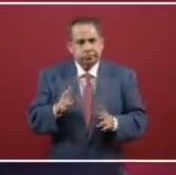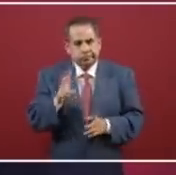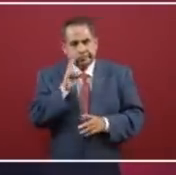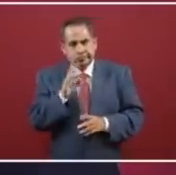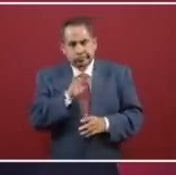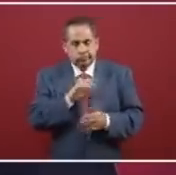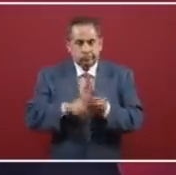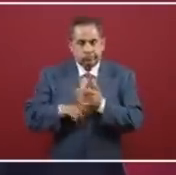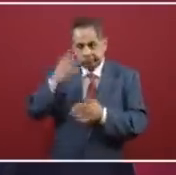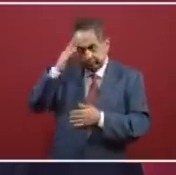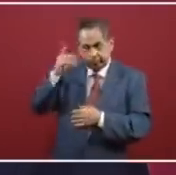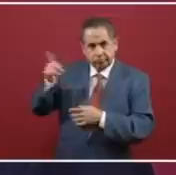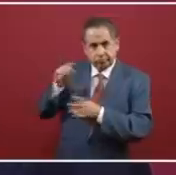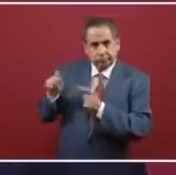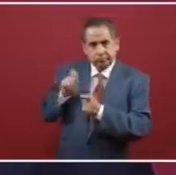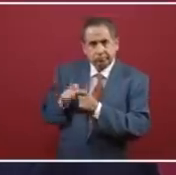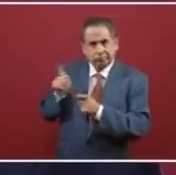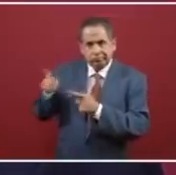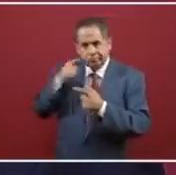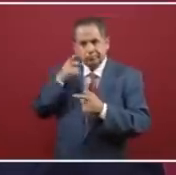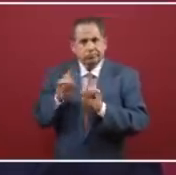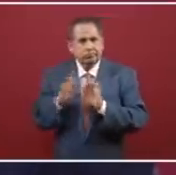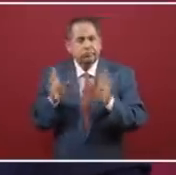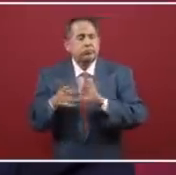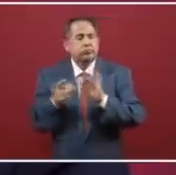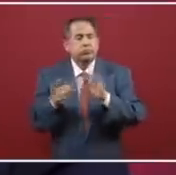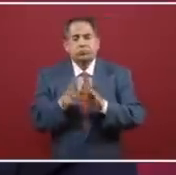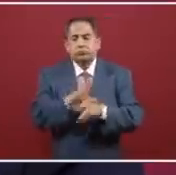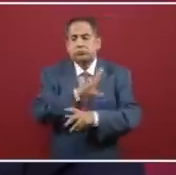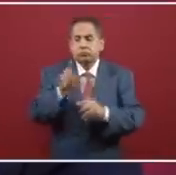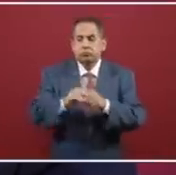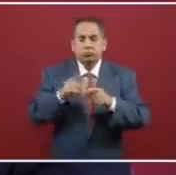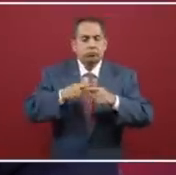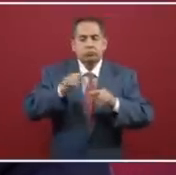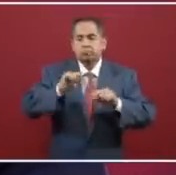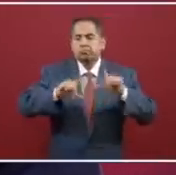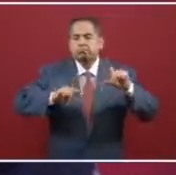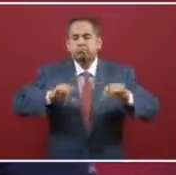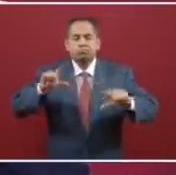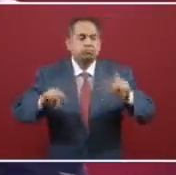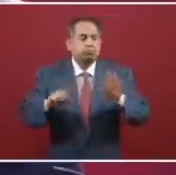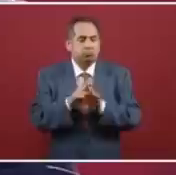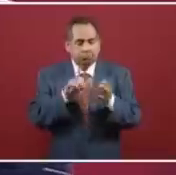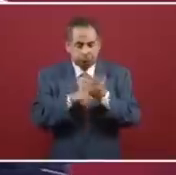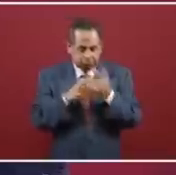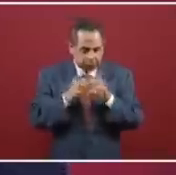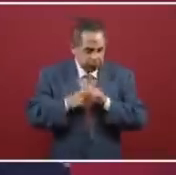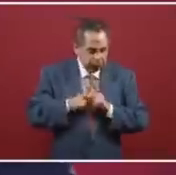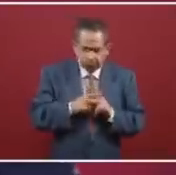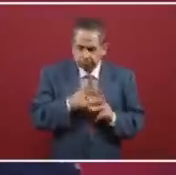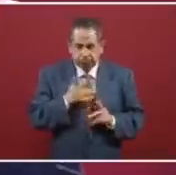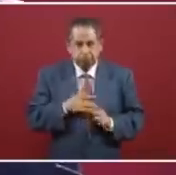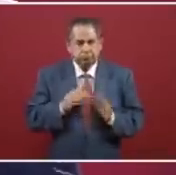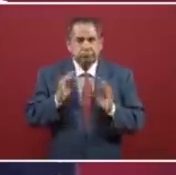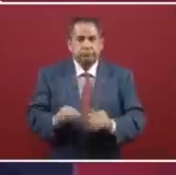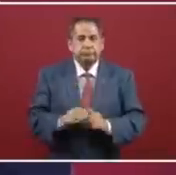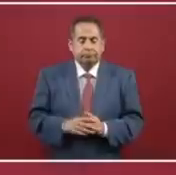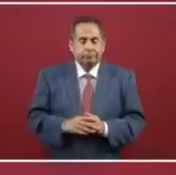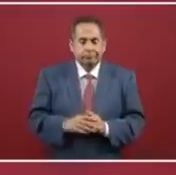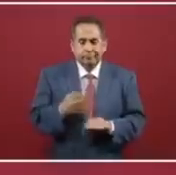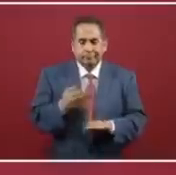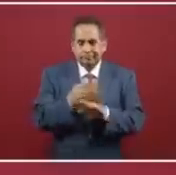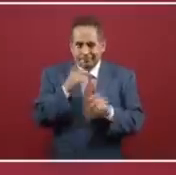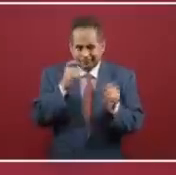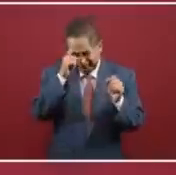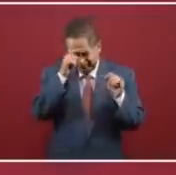obviamente podemos saberlo con exactitud ustedes ya ven que todas las variables están ya muy bien calculadas y precisas fue